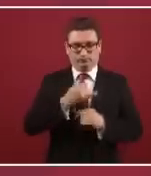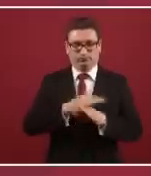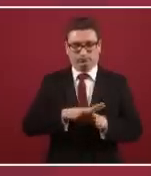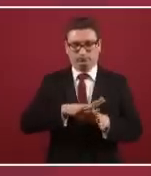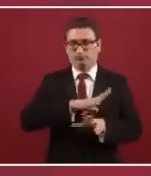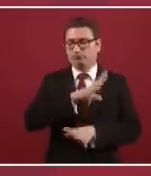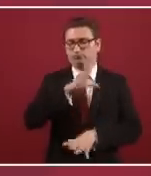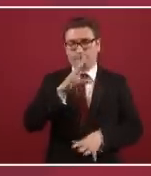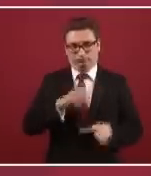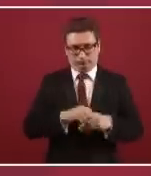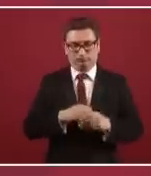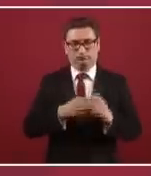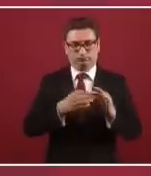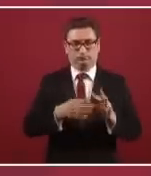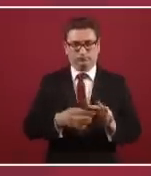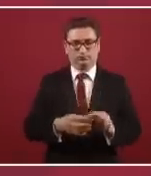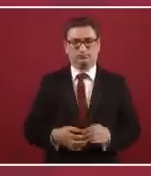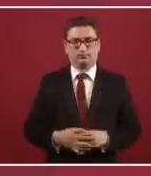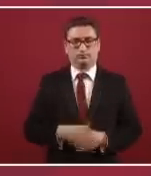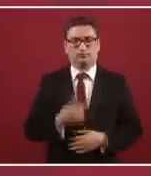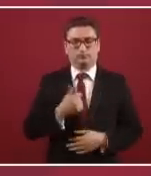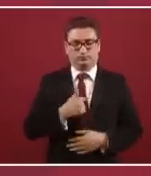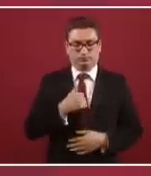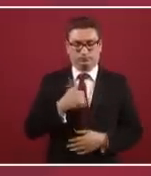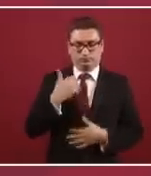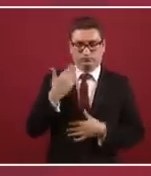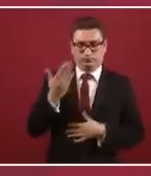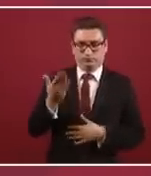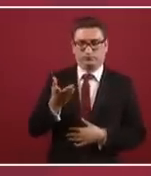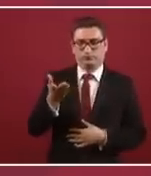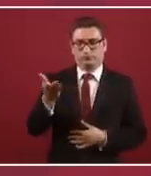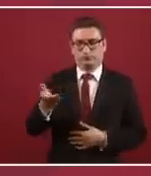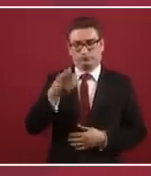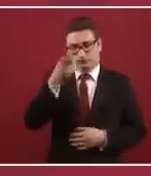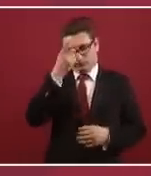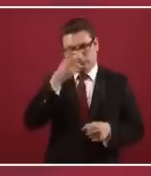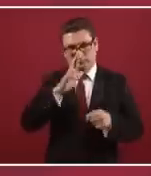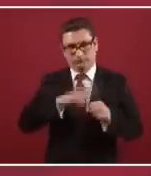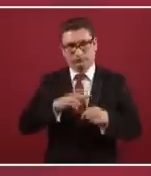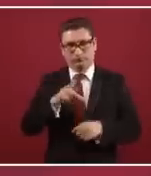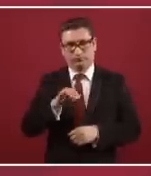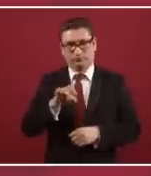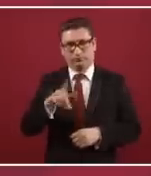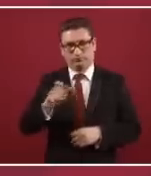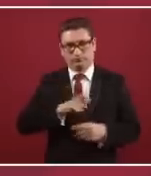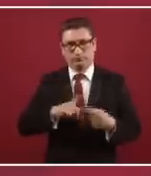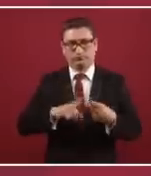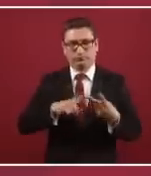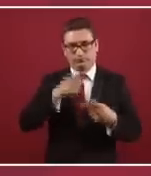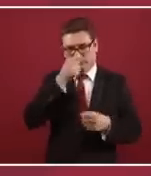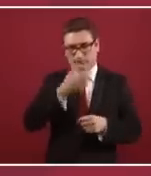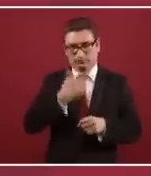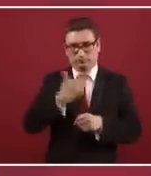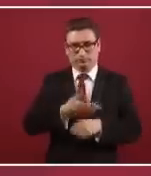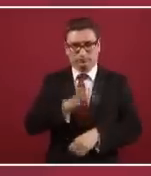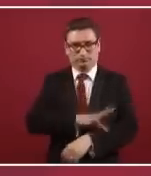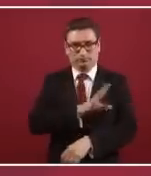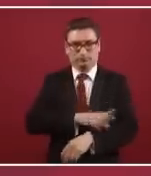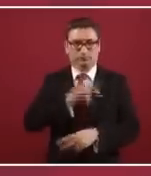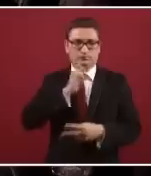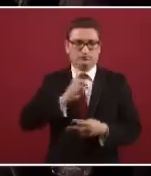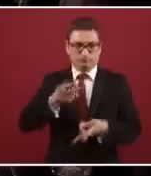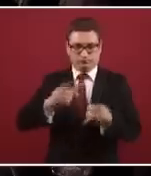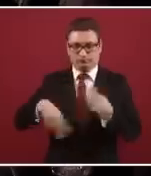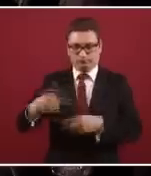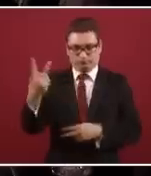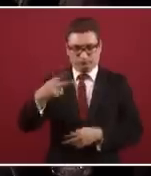completo. Le voy a pedir tanto al director de Pemex como a la secretaria de Energía que